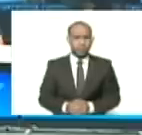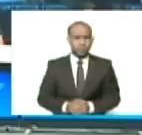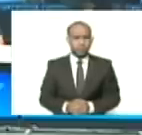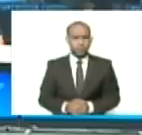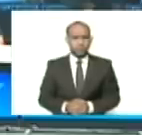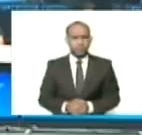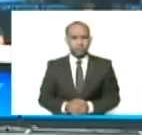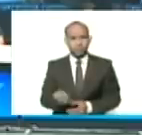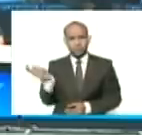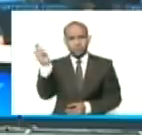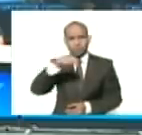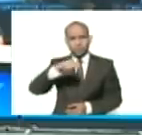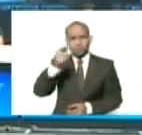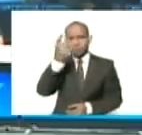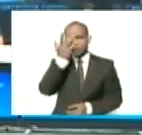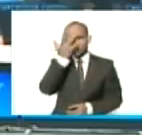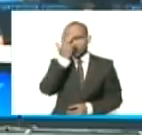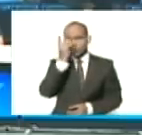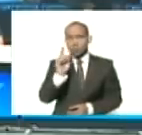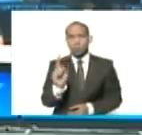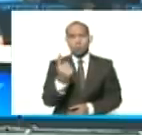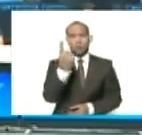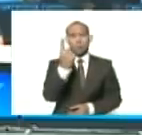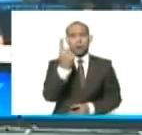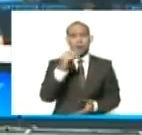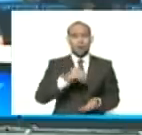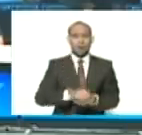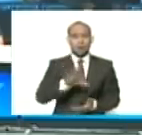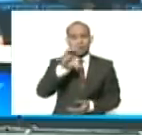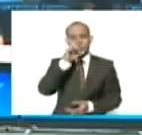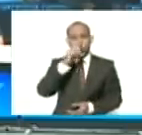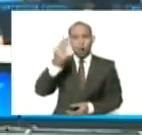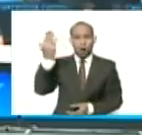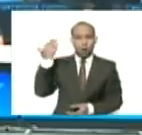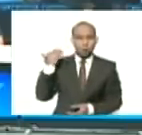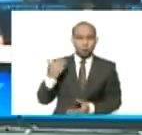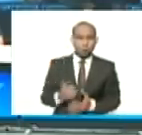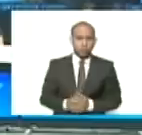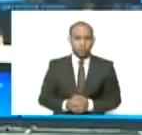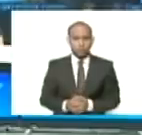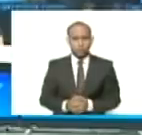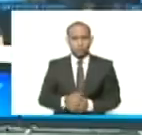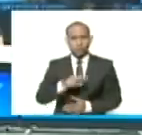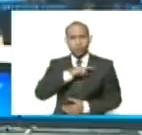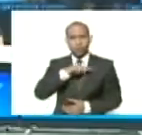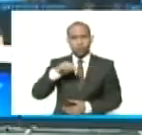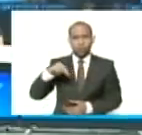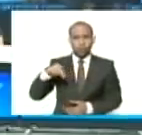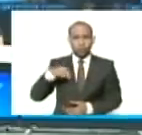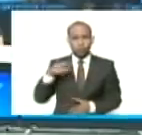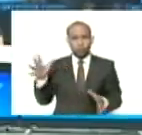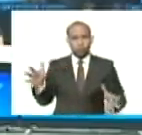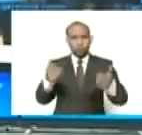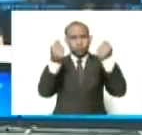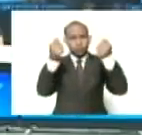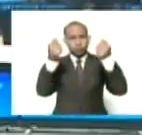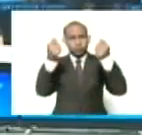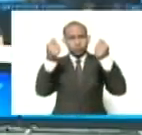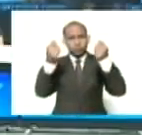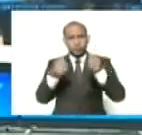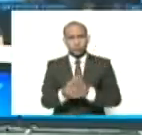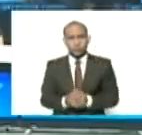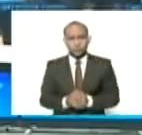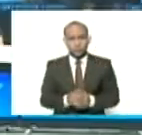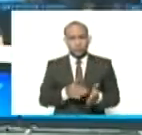En el mes de febrero, por primera vez en 5 años, hemos logrado, a través